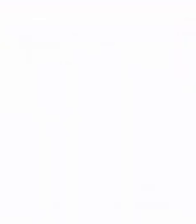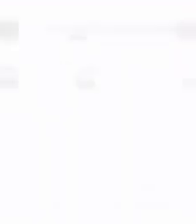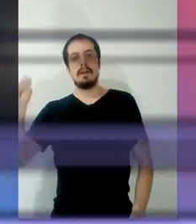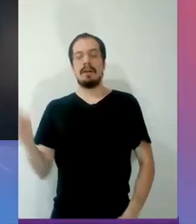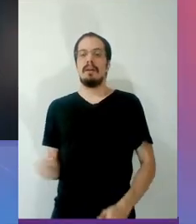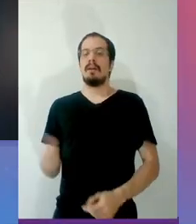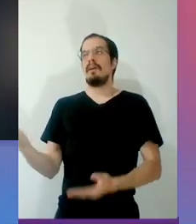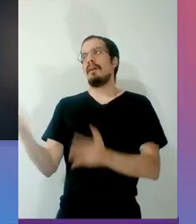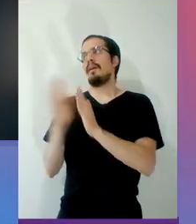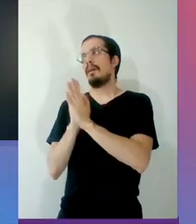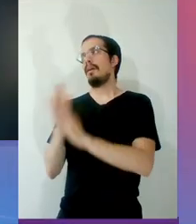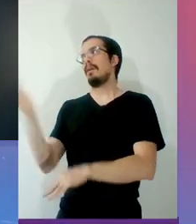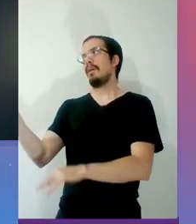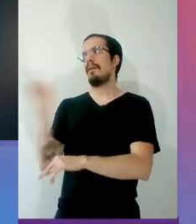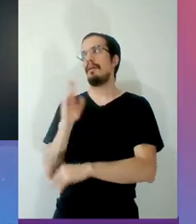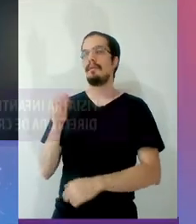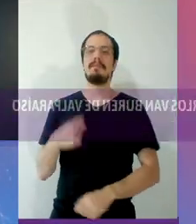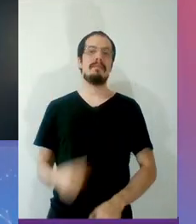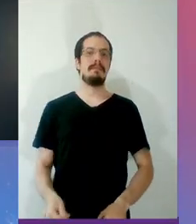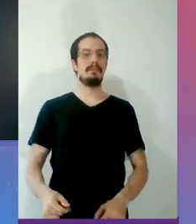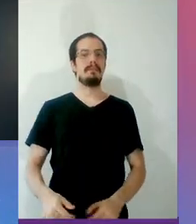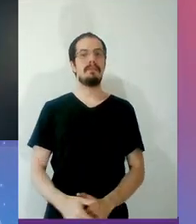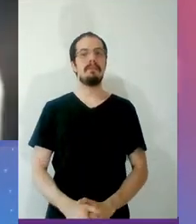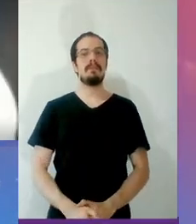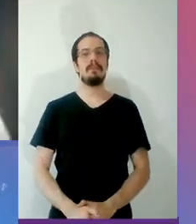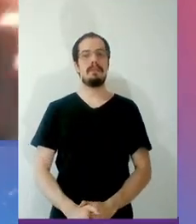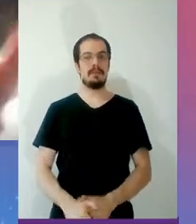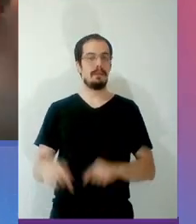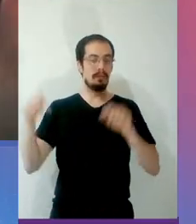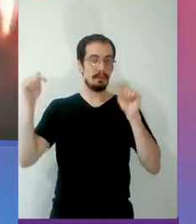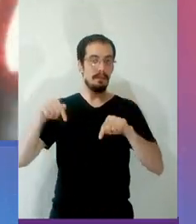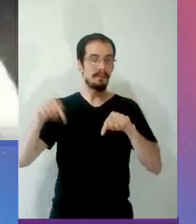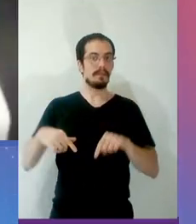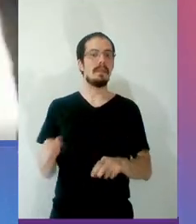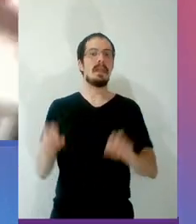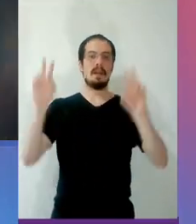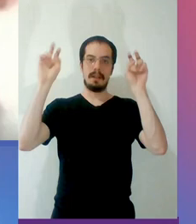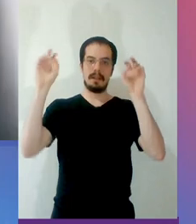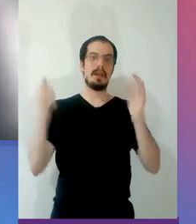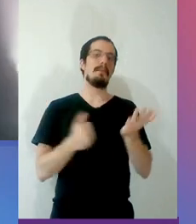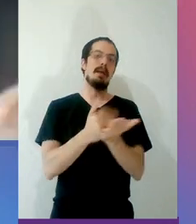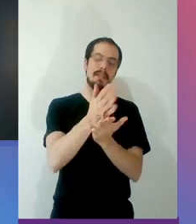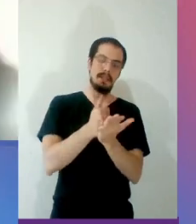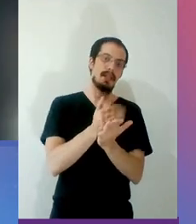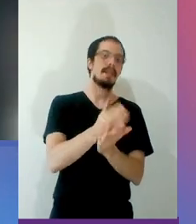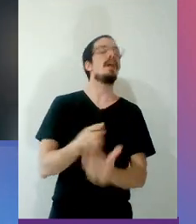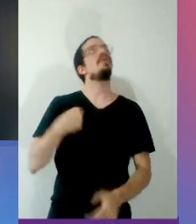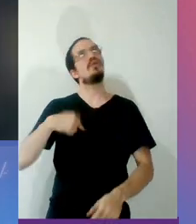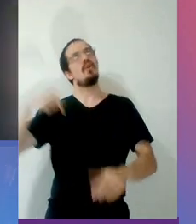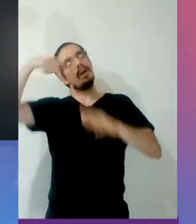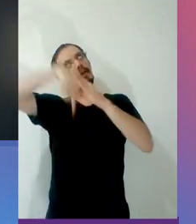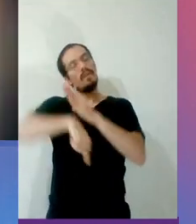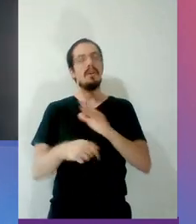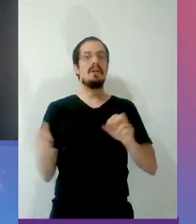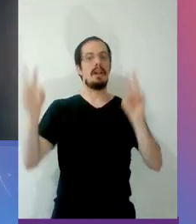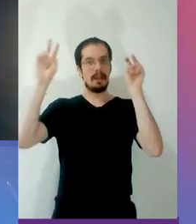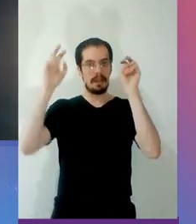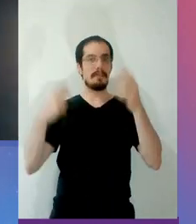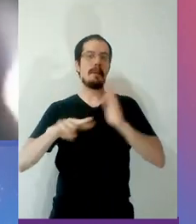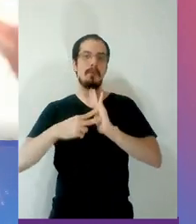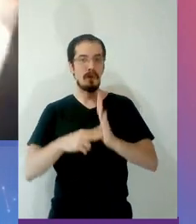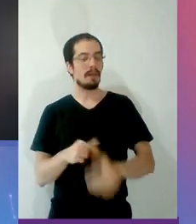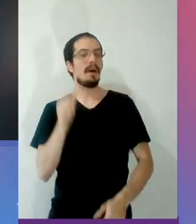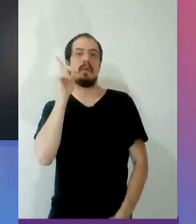Creo que desde el punto de vista de las estrategias, como abordar, o sea, en el fondo yo creo que como problema ya está claro que tenemos un problema, como primera